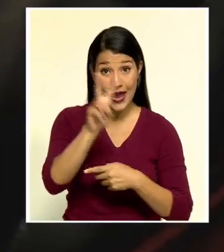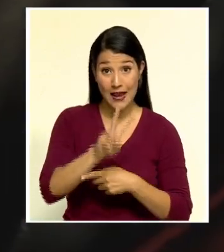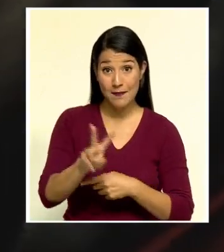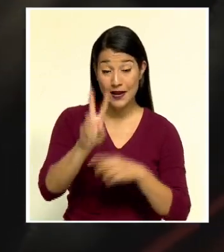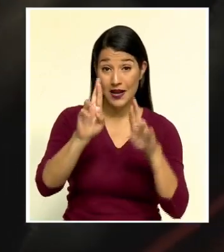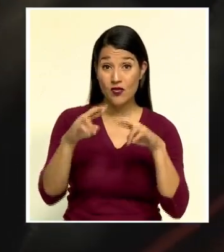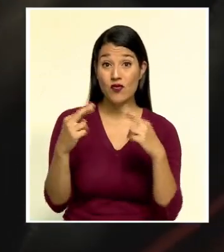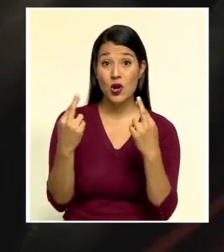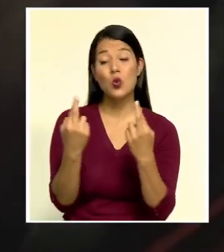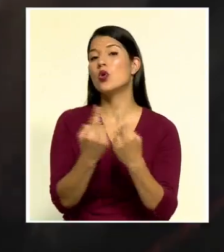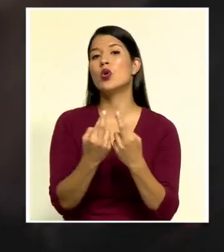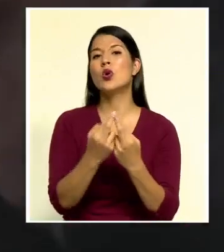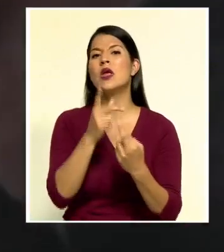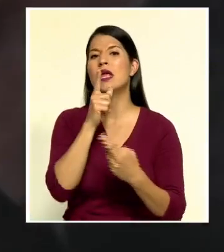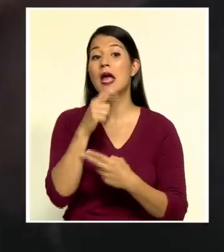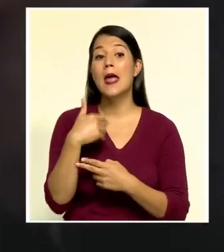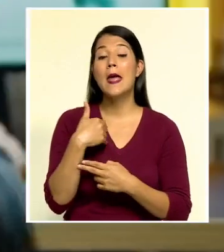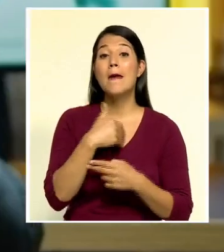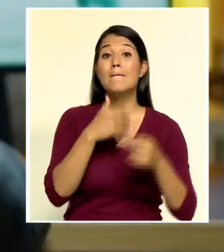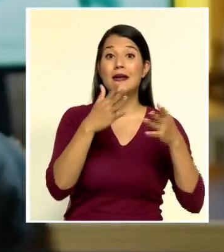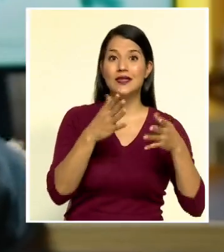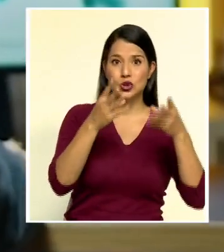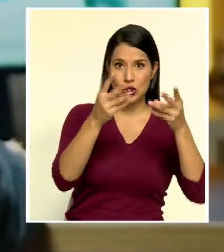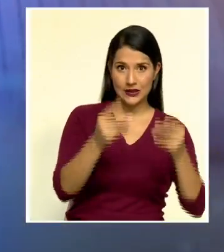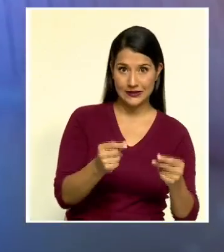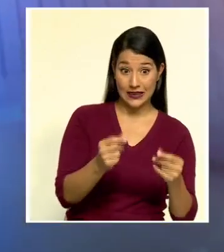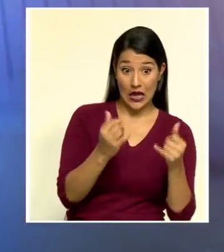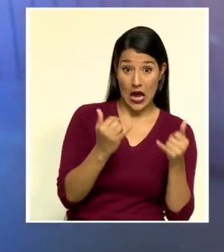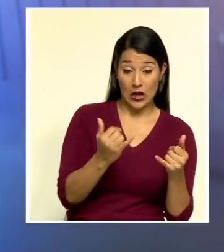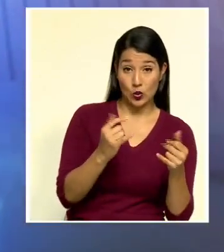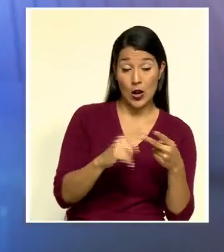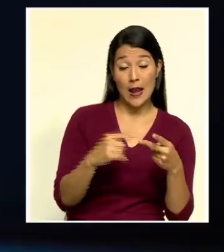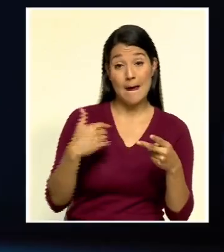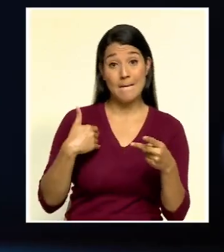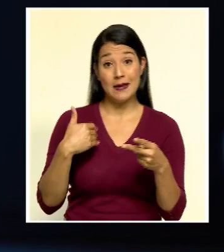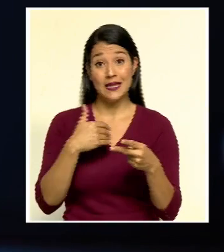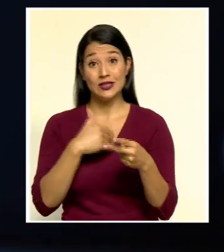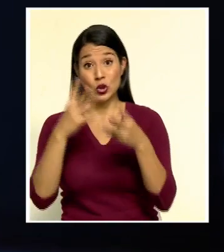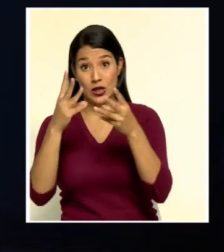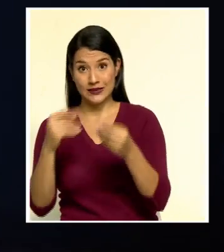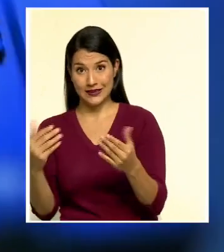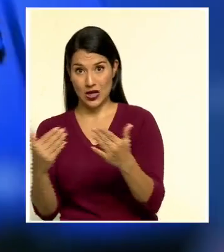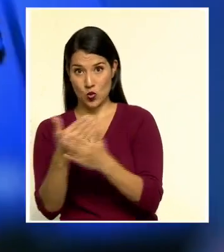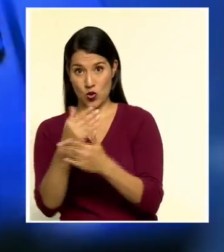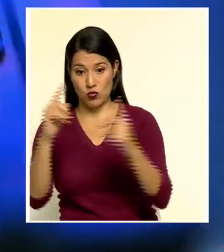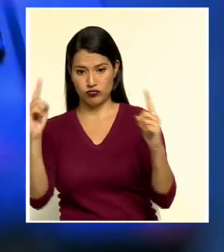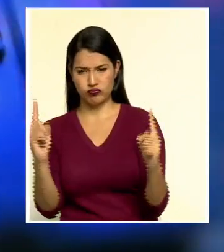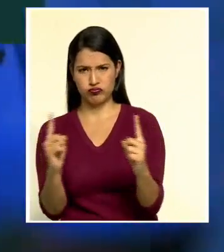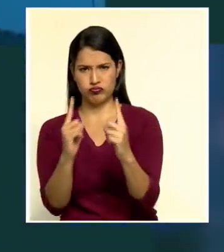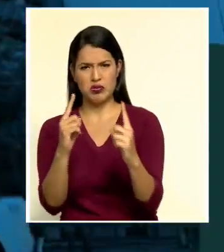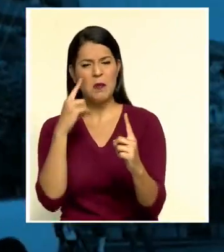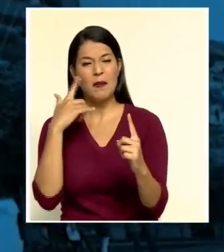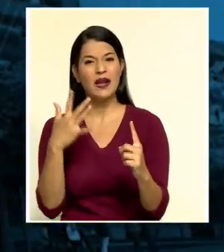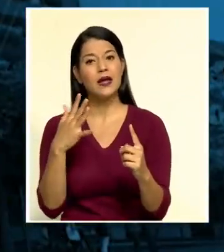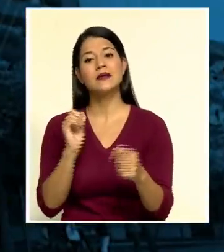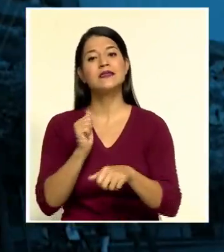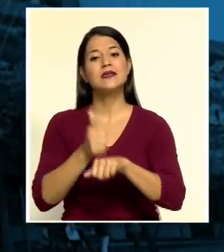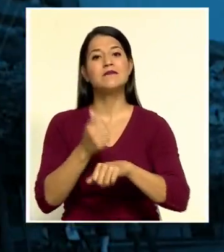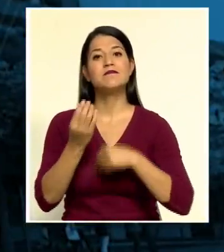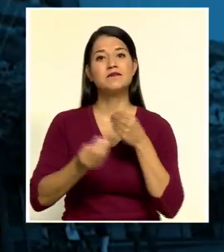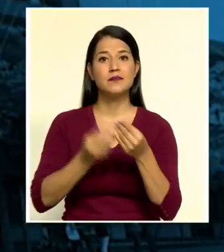los jerarcas de Hacienda saliente y el designado para plasmar la nueva ruta a seguir.